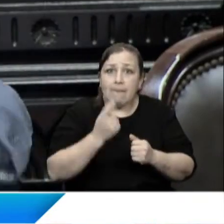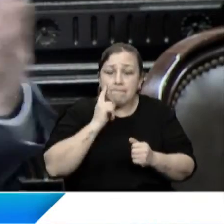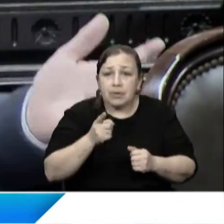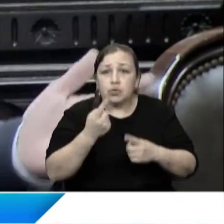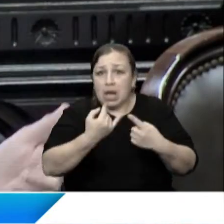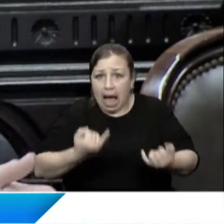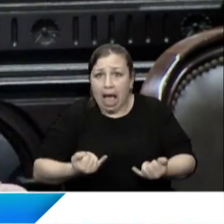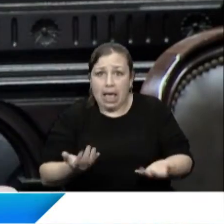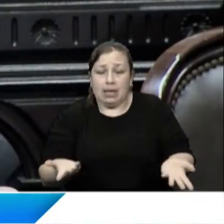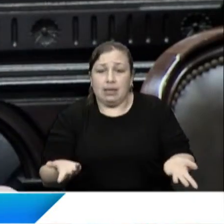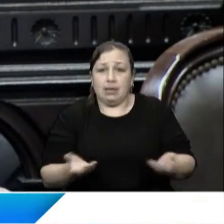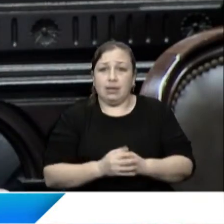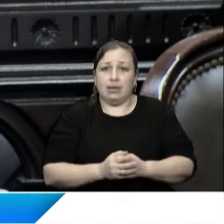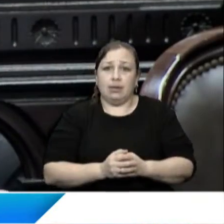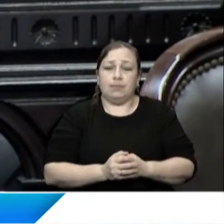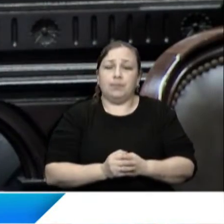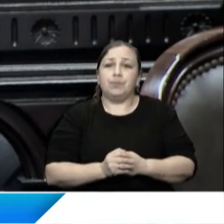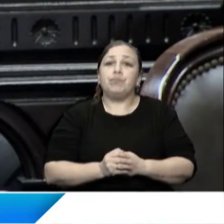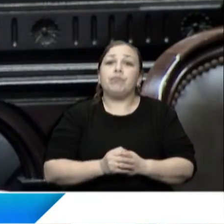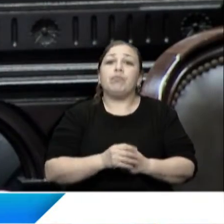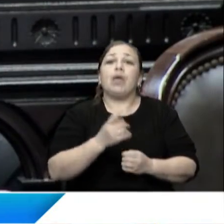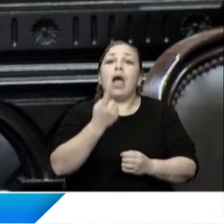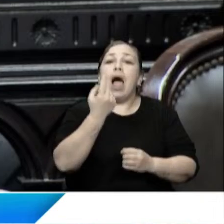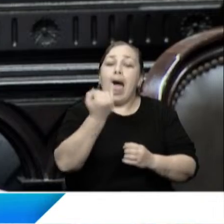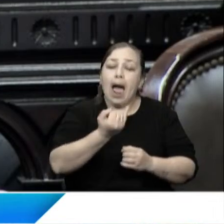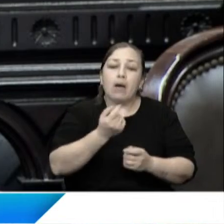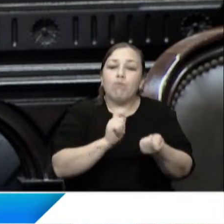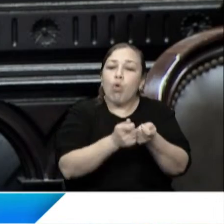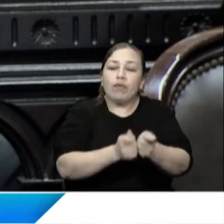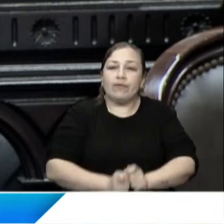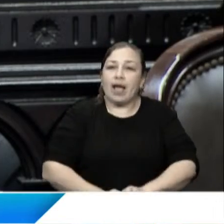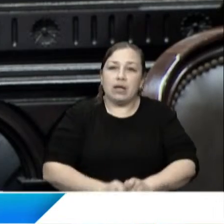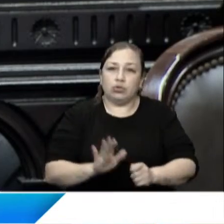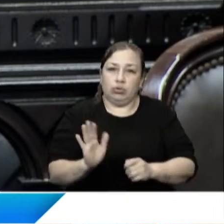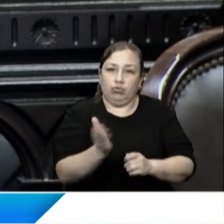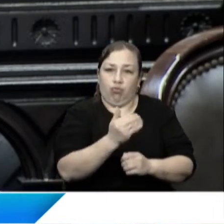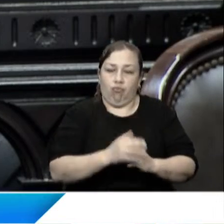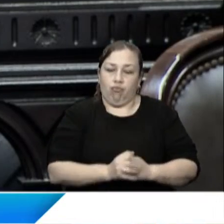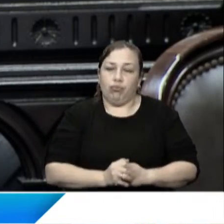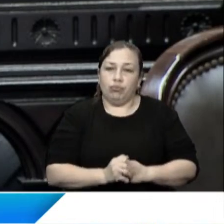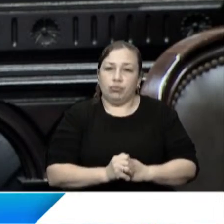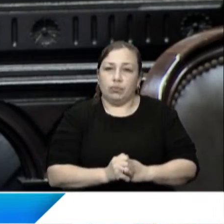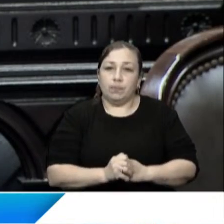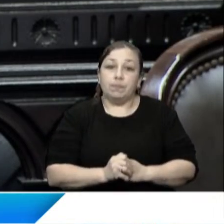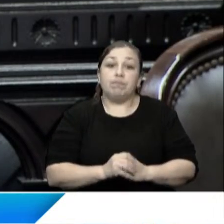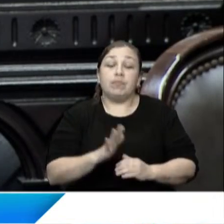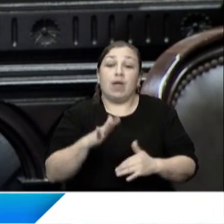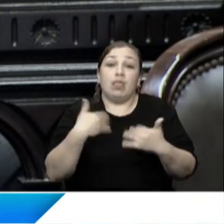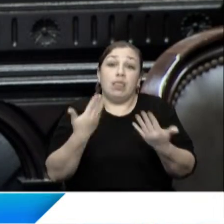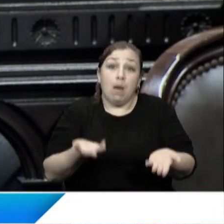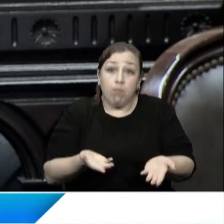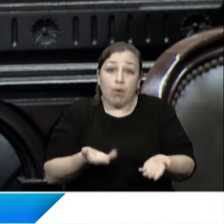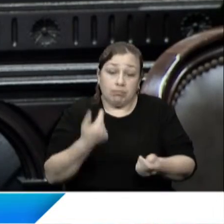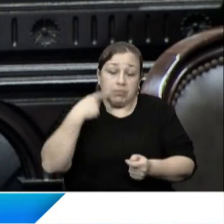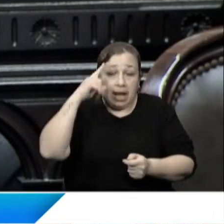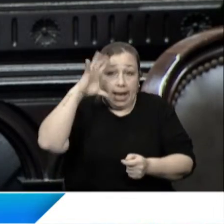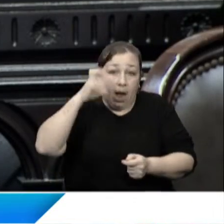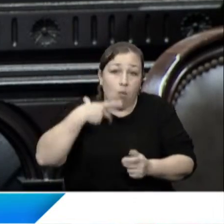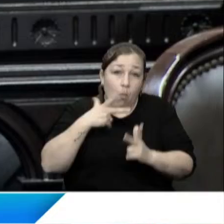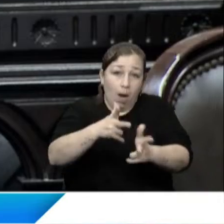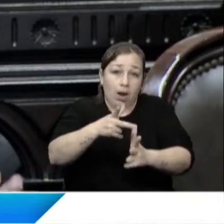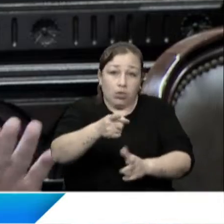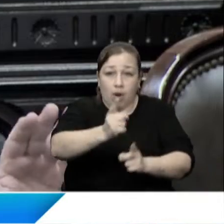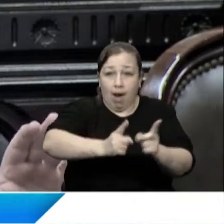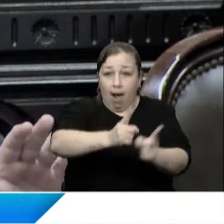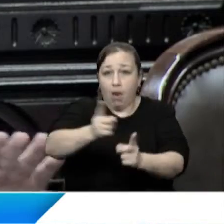No estoy ni de riesgo ni de peligro, porque se han modificado absolutamente. Y después yo le recuerdo a algunos que están diciendo